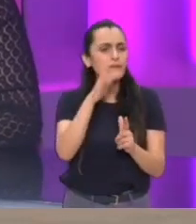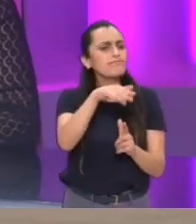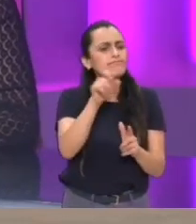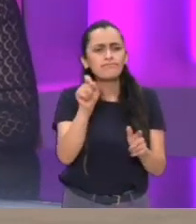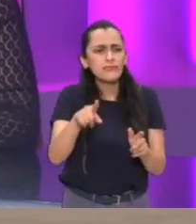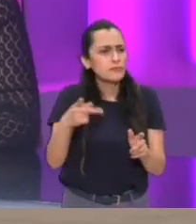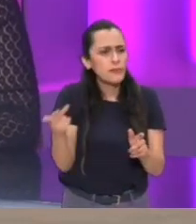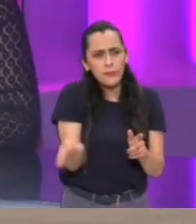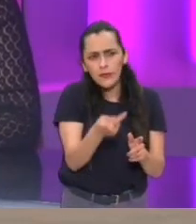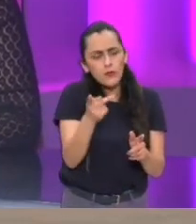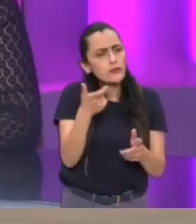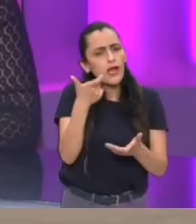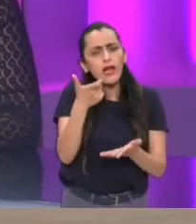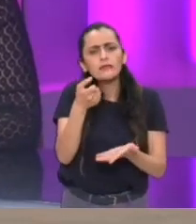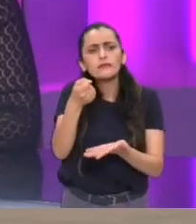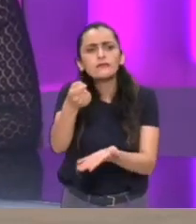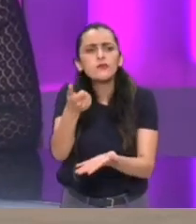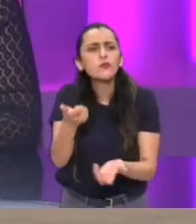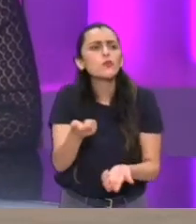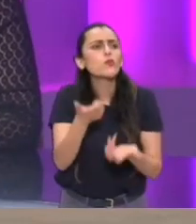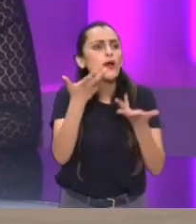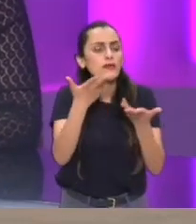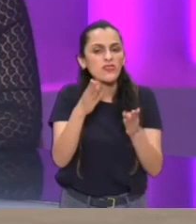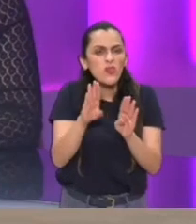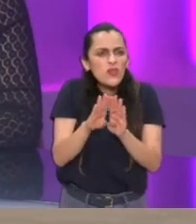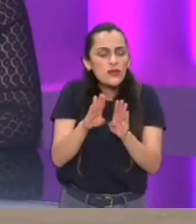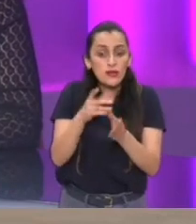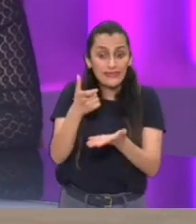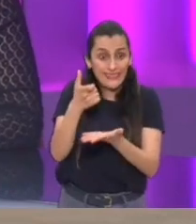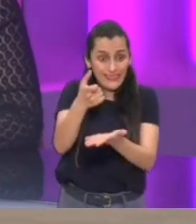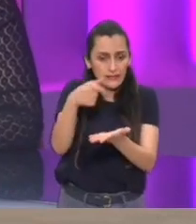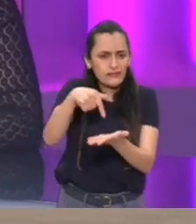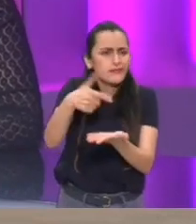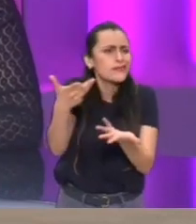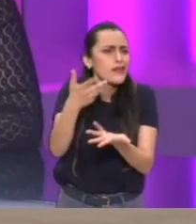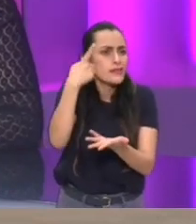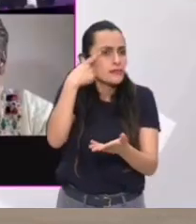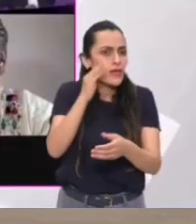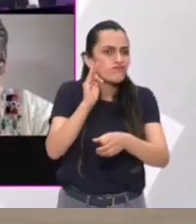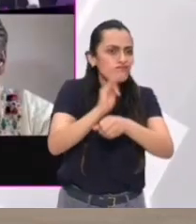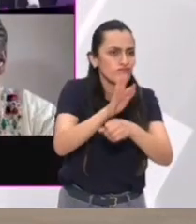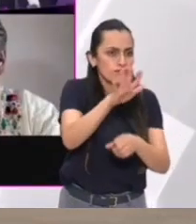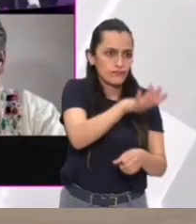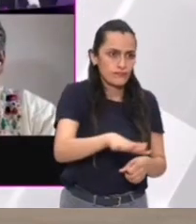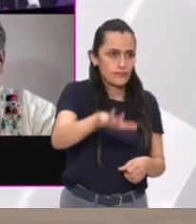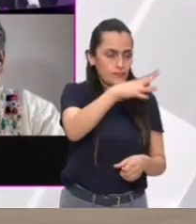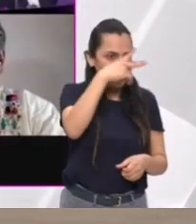esta distribución para garantizar el acceso a los servicios en esta materia de toda la población?